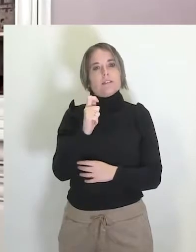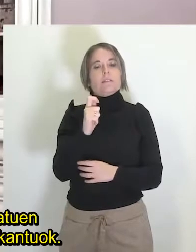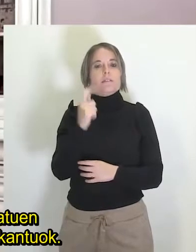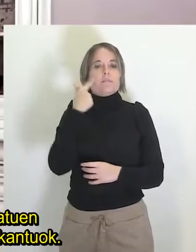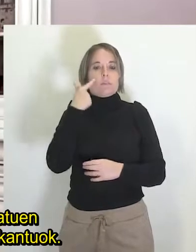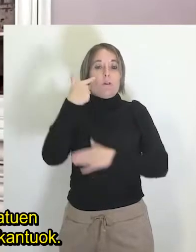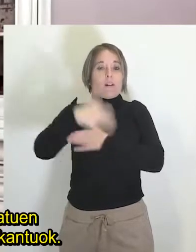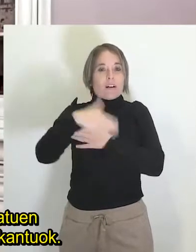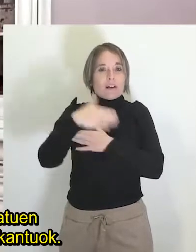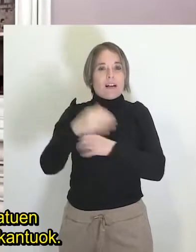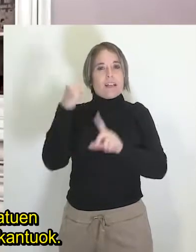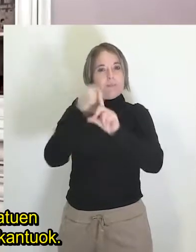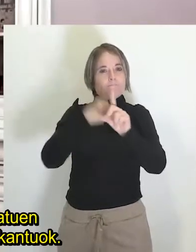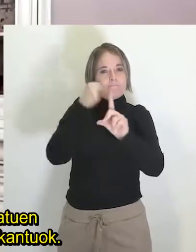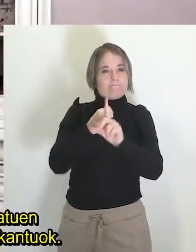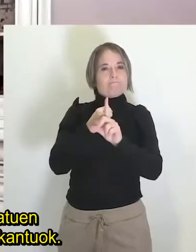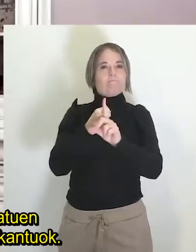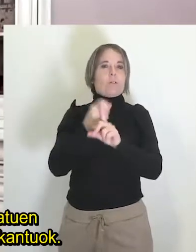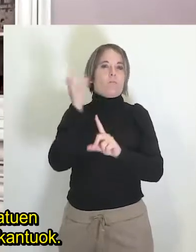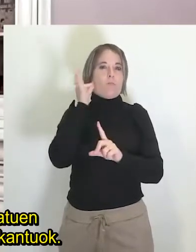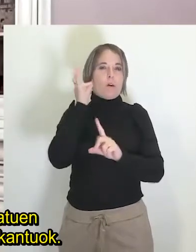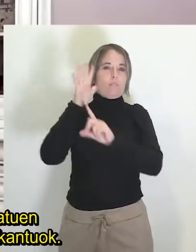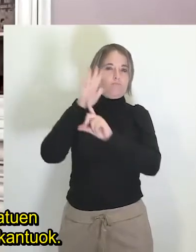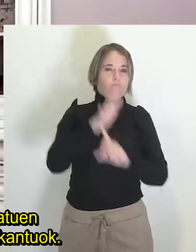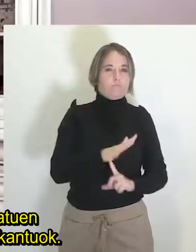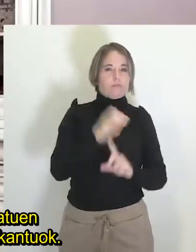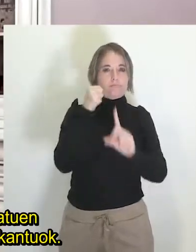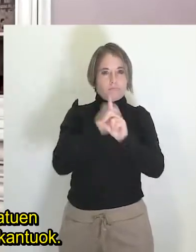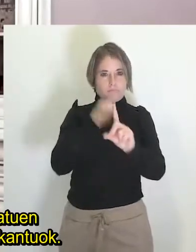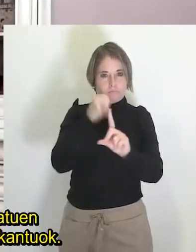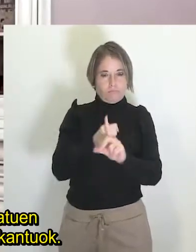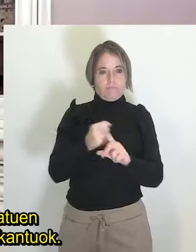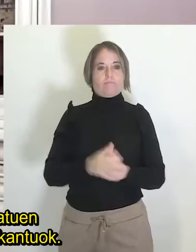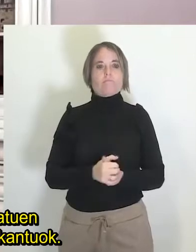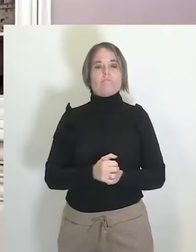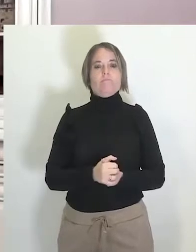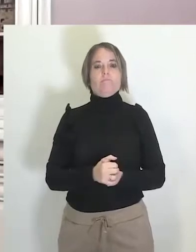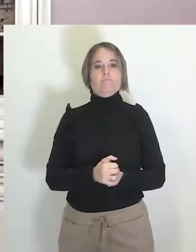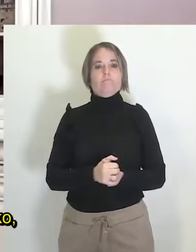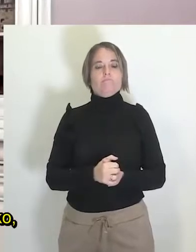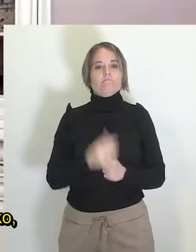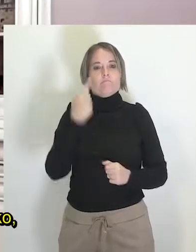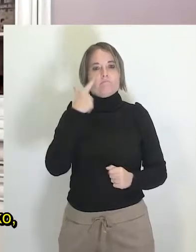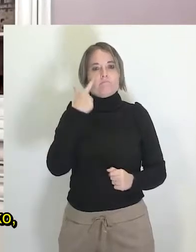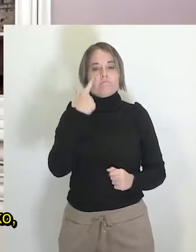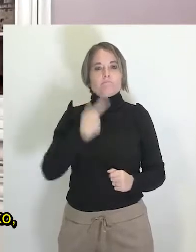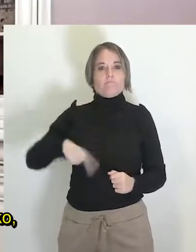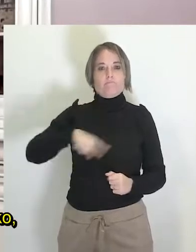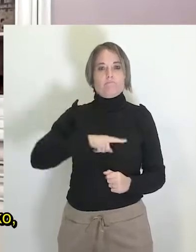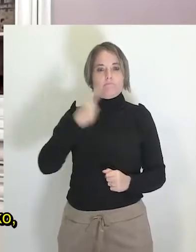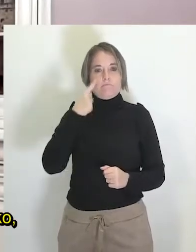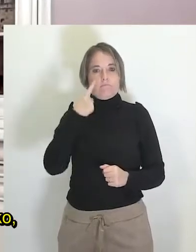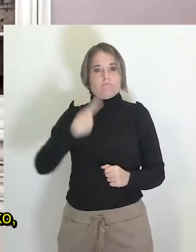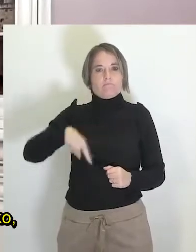genituen, herri borrokalari eta errepresaliatuen elkartasuna aldarrekatzen zituzten kantuok. Sekula ez